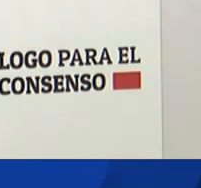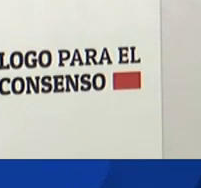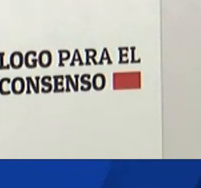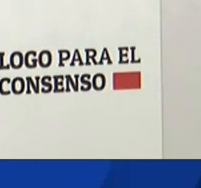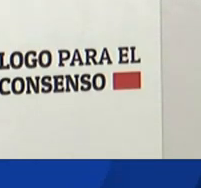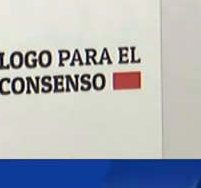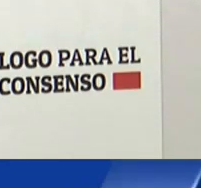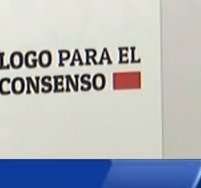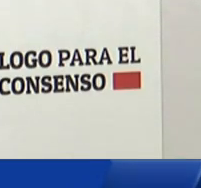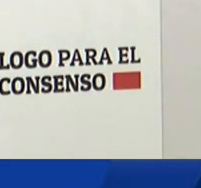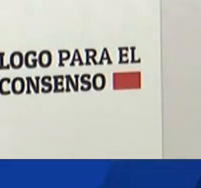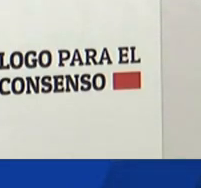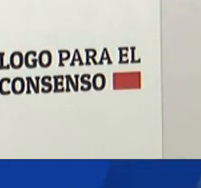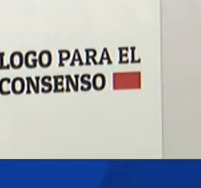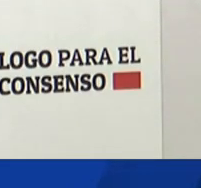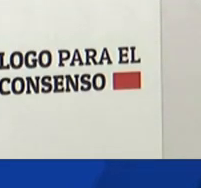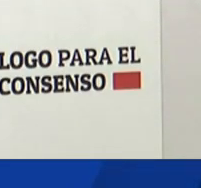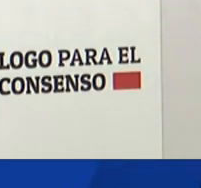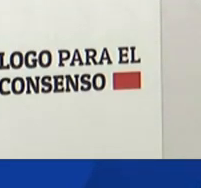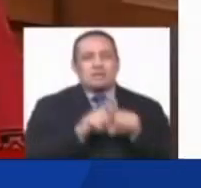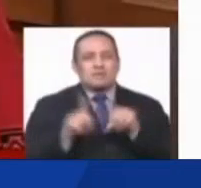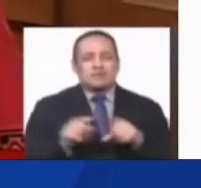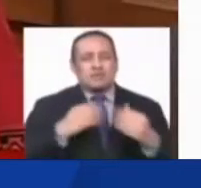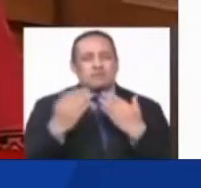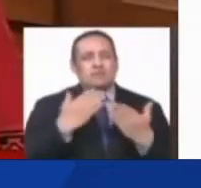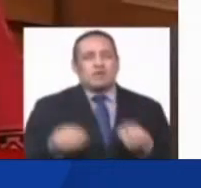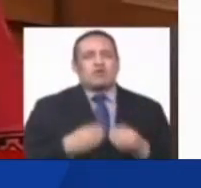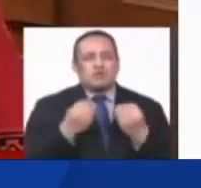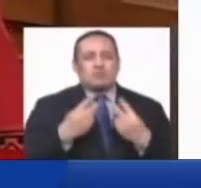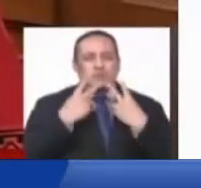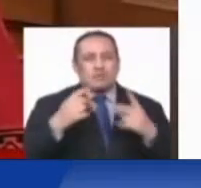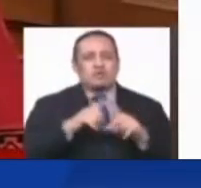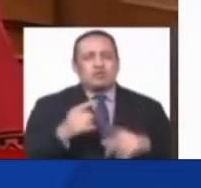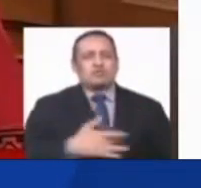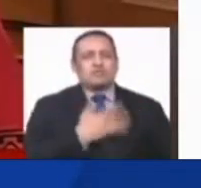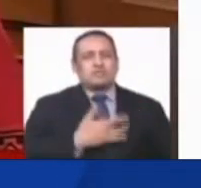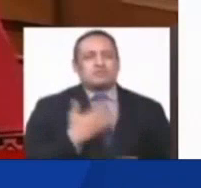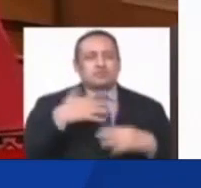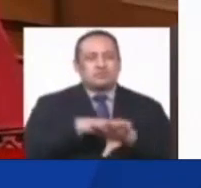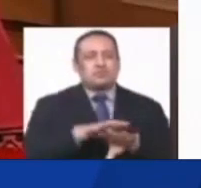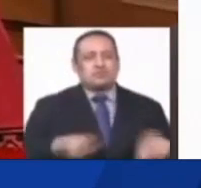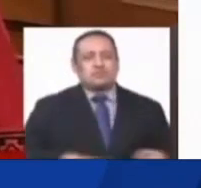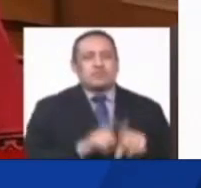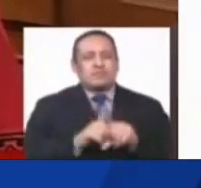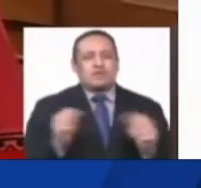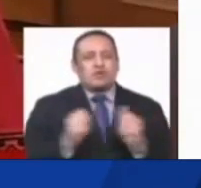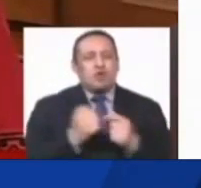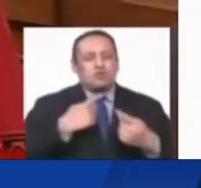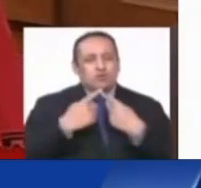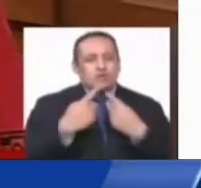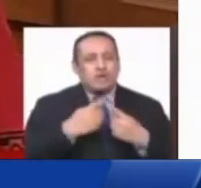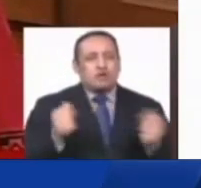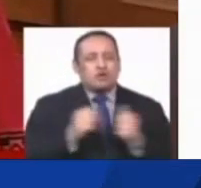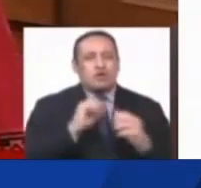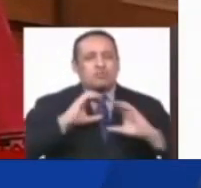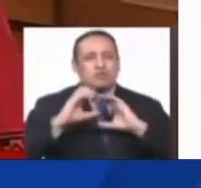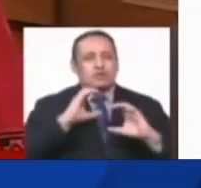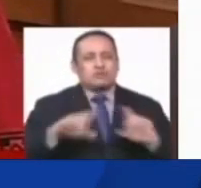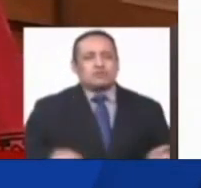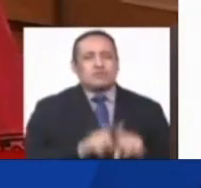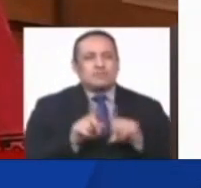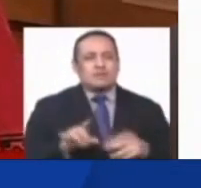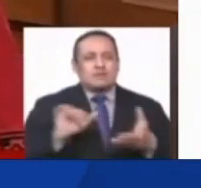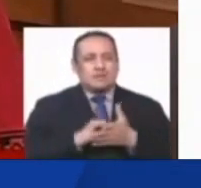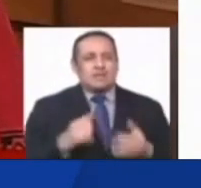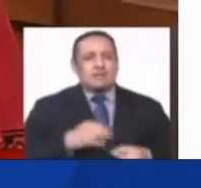y apunta que el país está ingresando a una fase peor que en los años 90. La parlamentaria aseguró que se hace